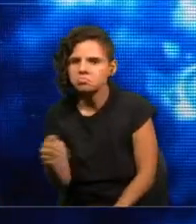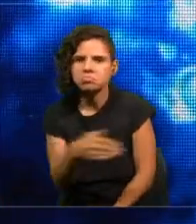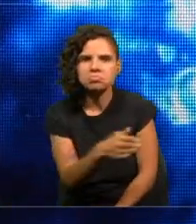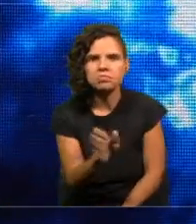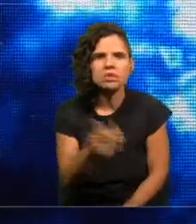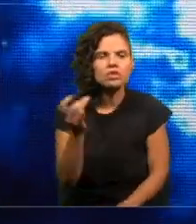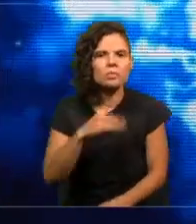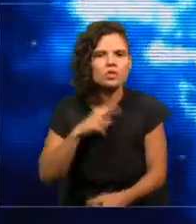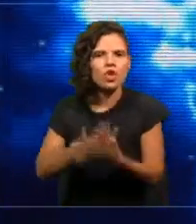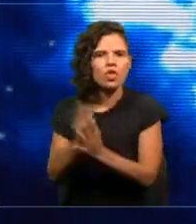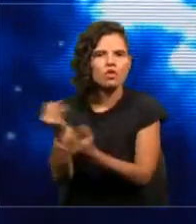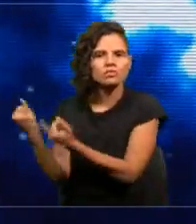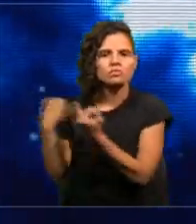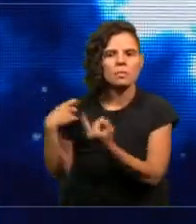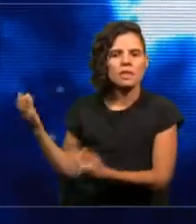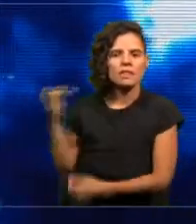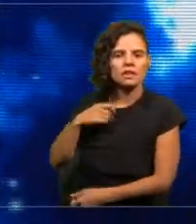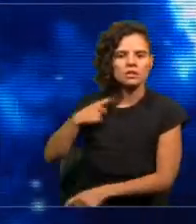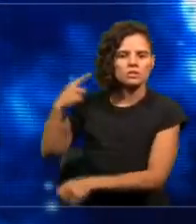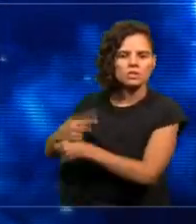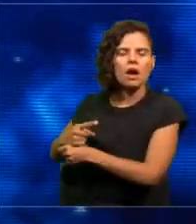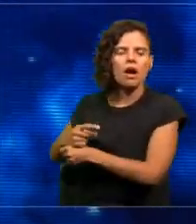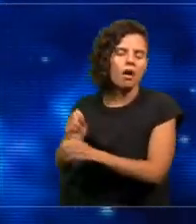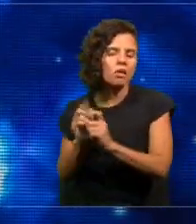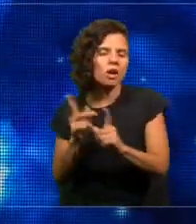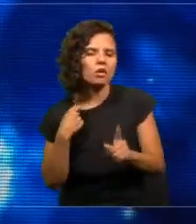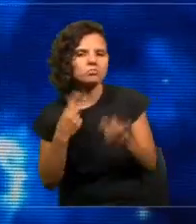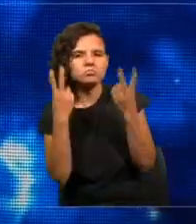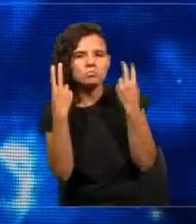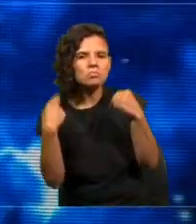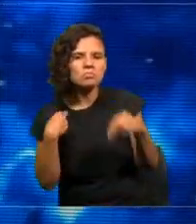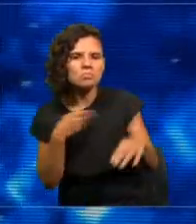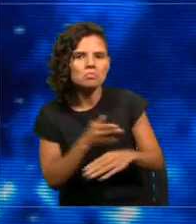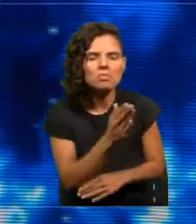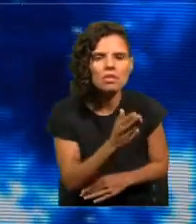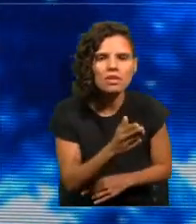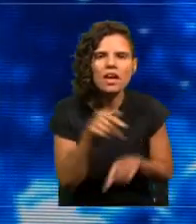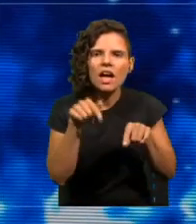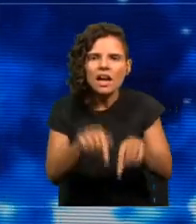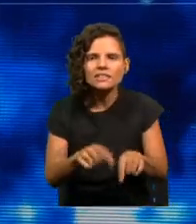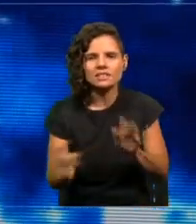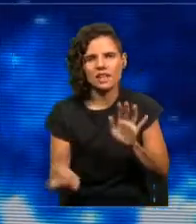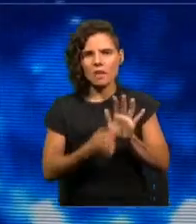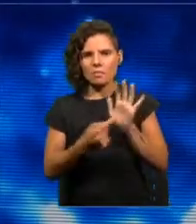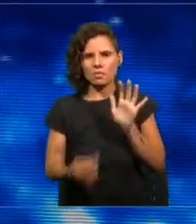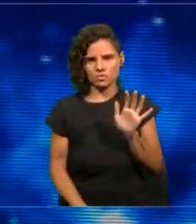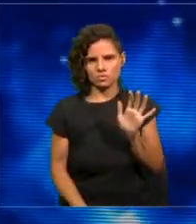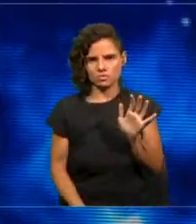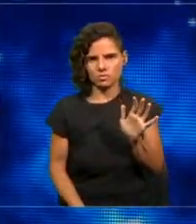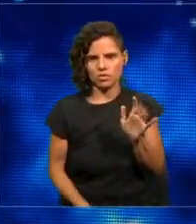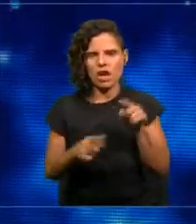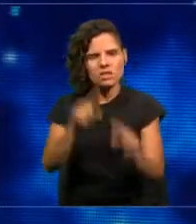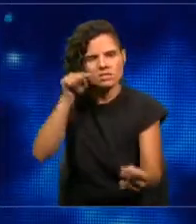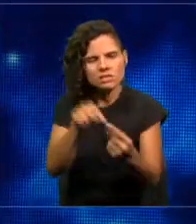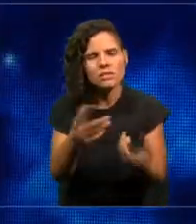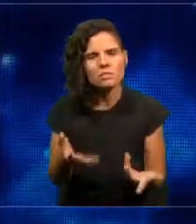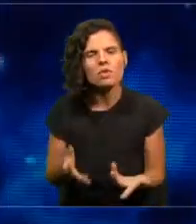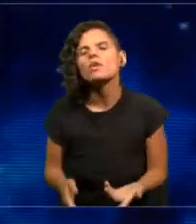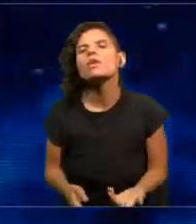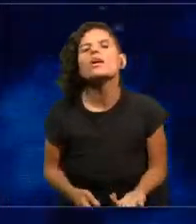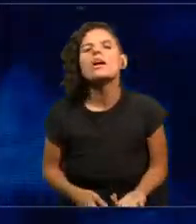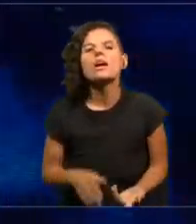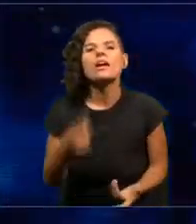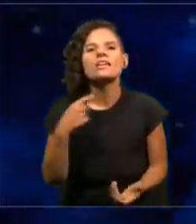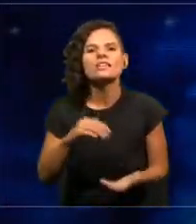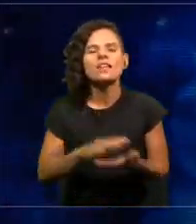dicen cierto entonces ese es el punto las aplicaciones no sólo no solo